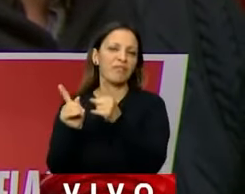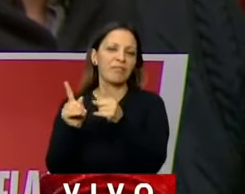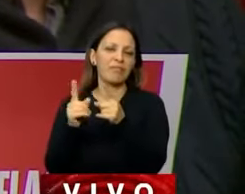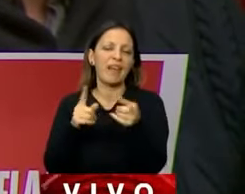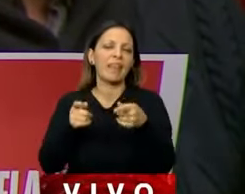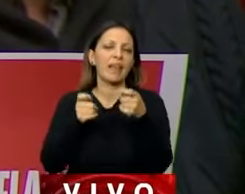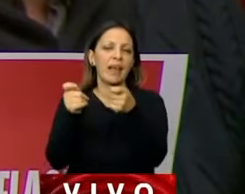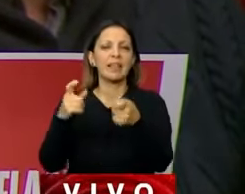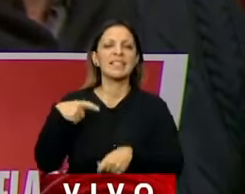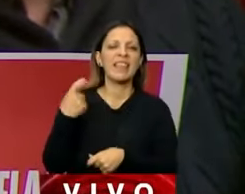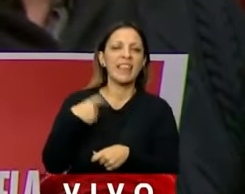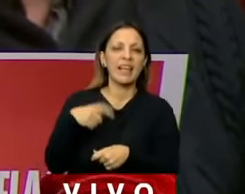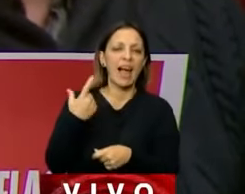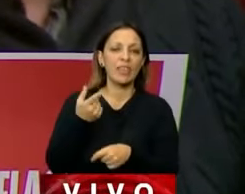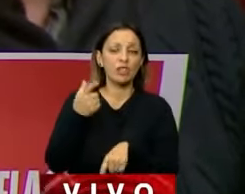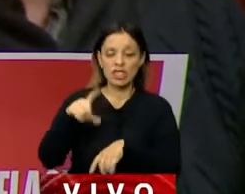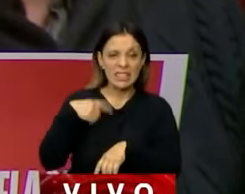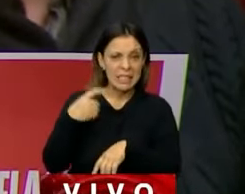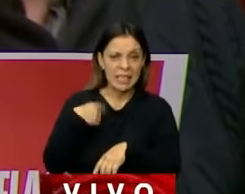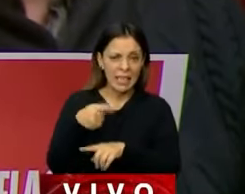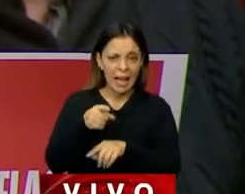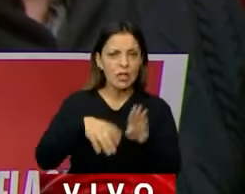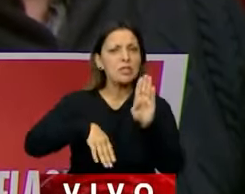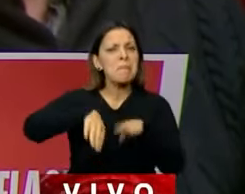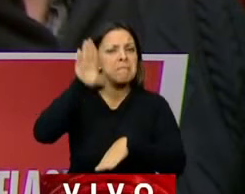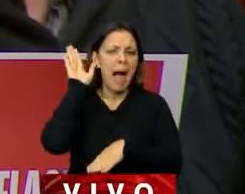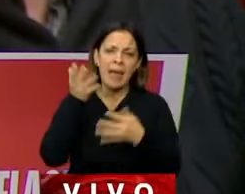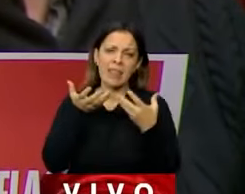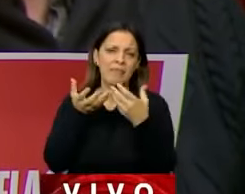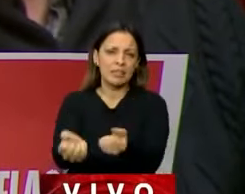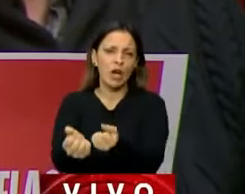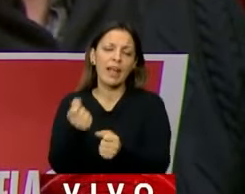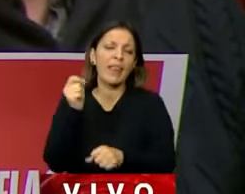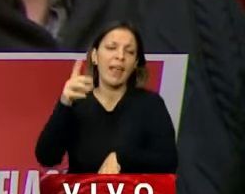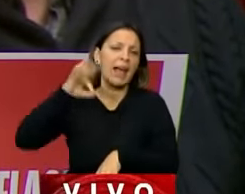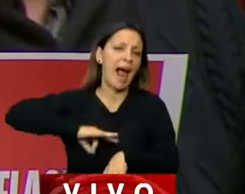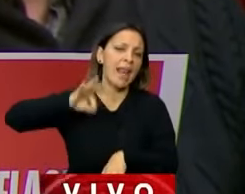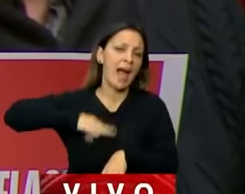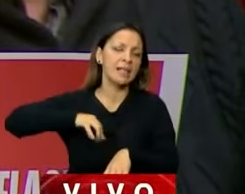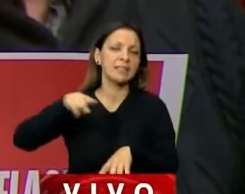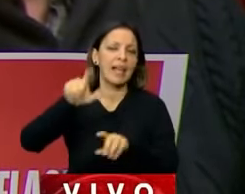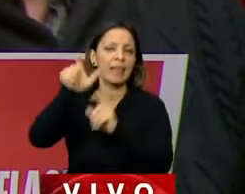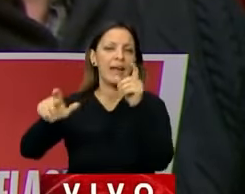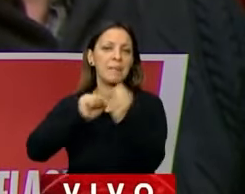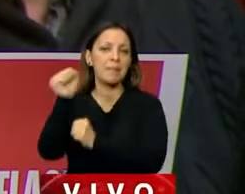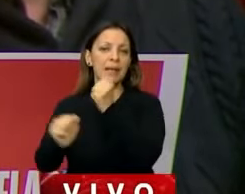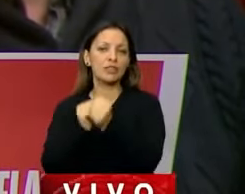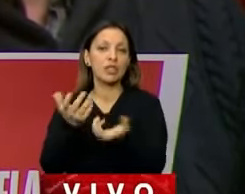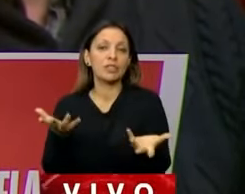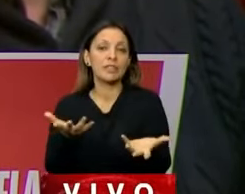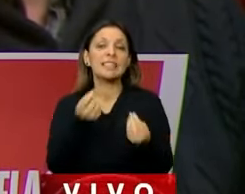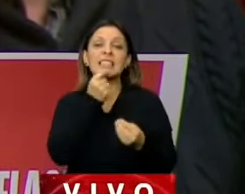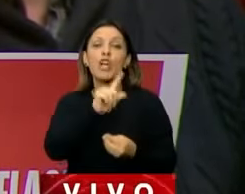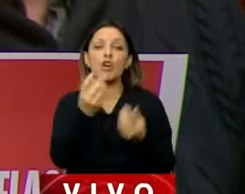la burocracia sindical, que son los más férreos defensores de las ganancias empresarias. ¿Qué serían de las